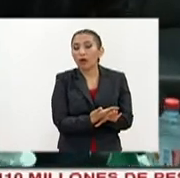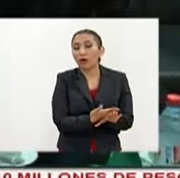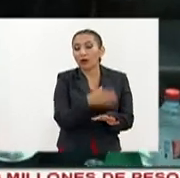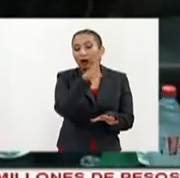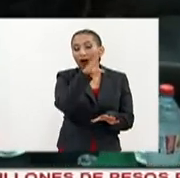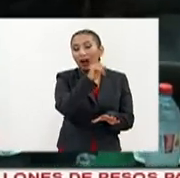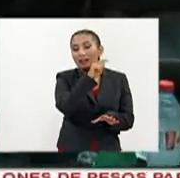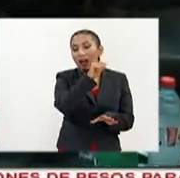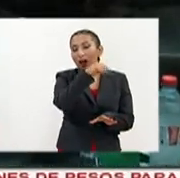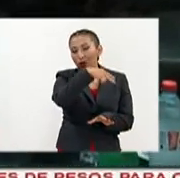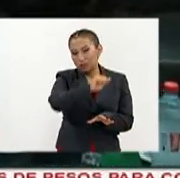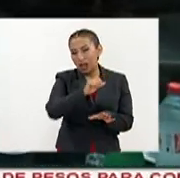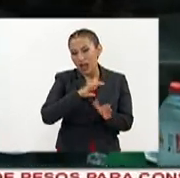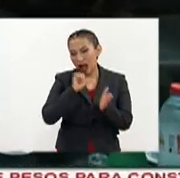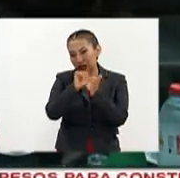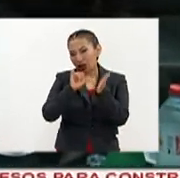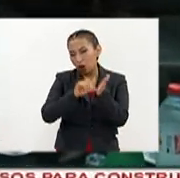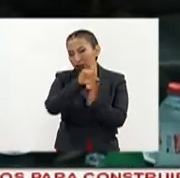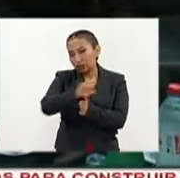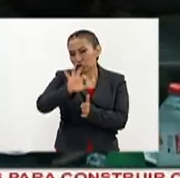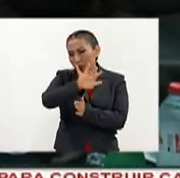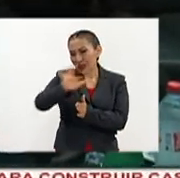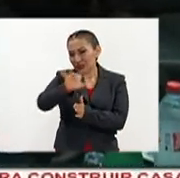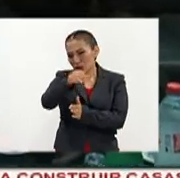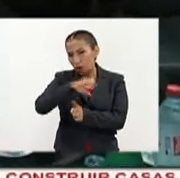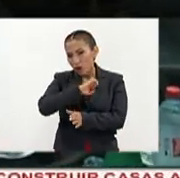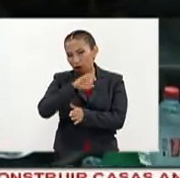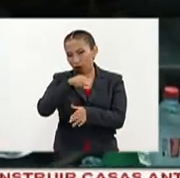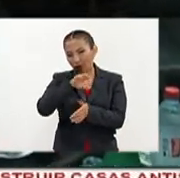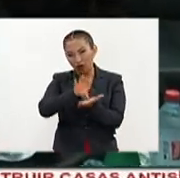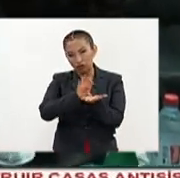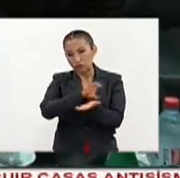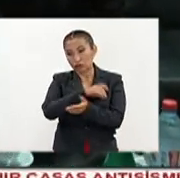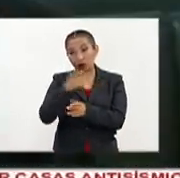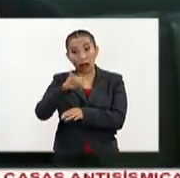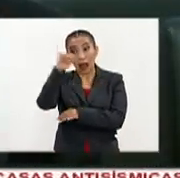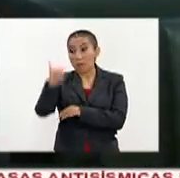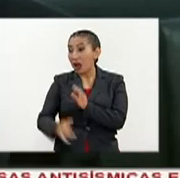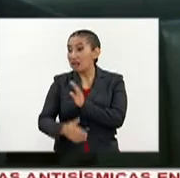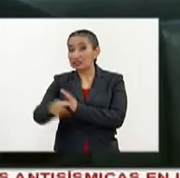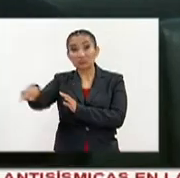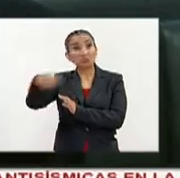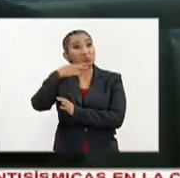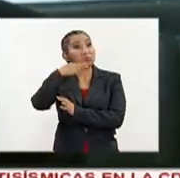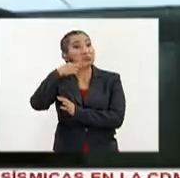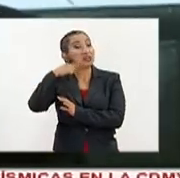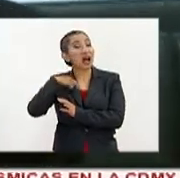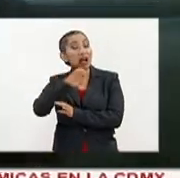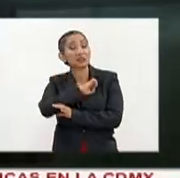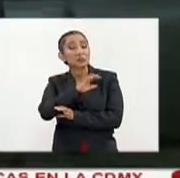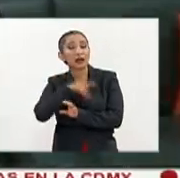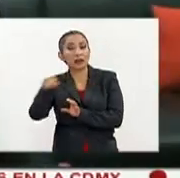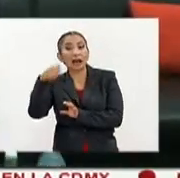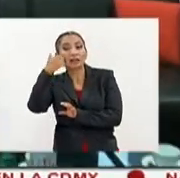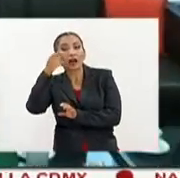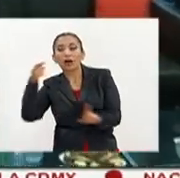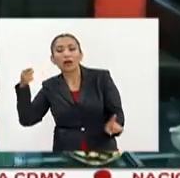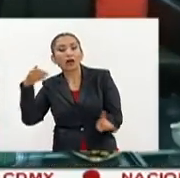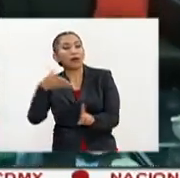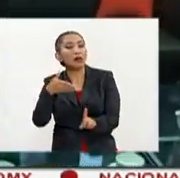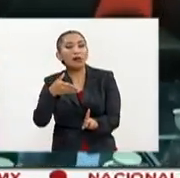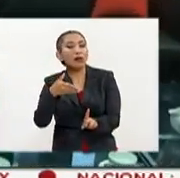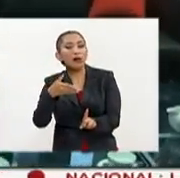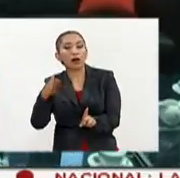en la aplicación del artículo 155, este artículo muy polémico que nunca se ha aplicado en España, donde busca como